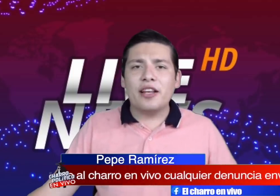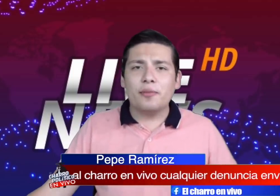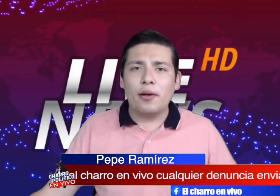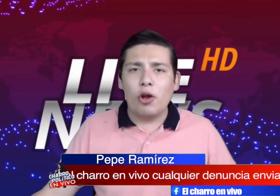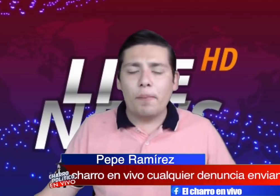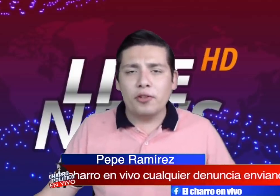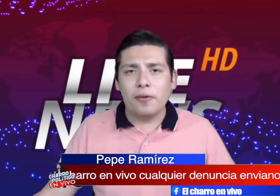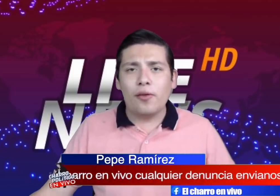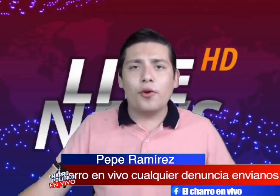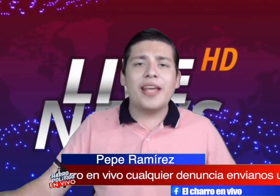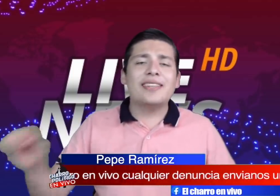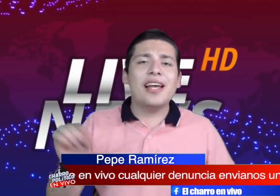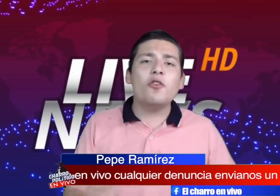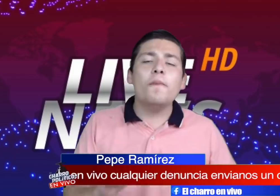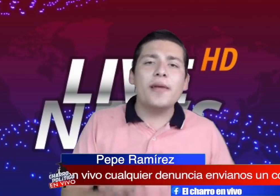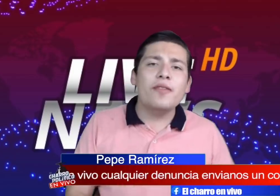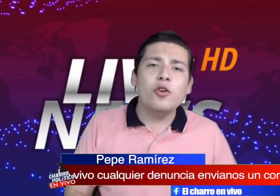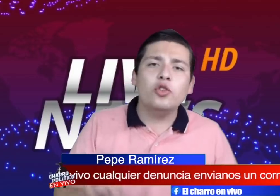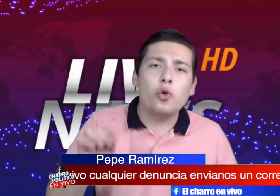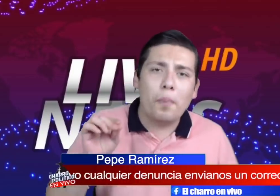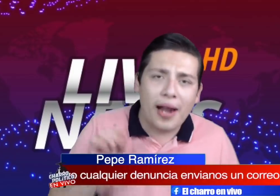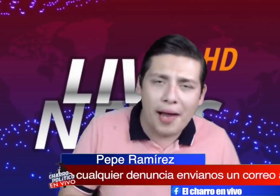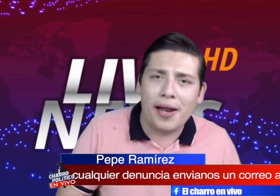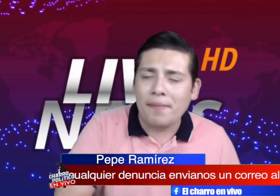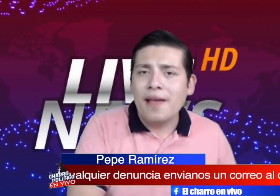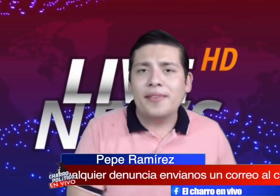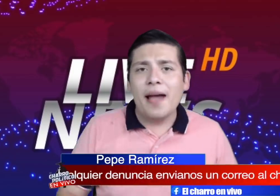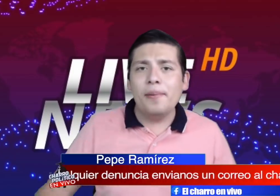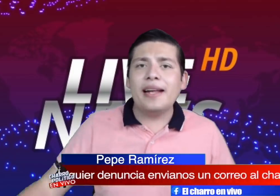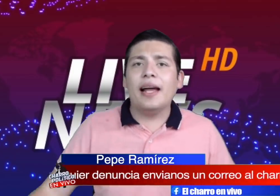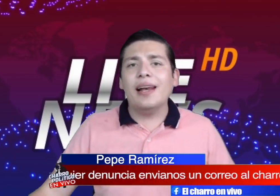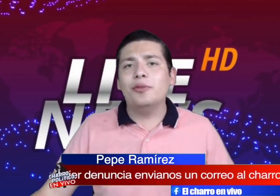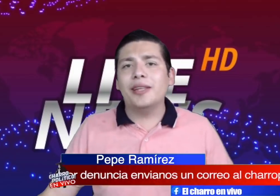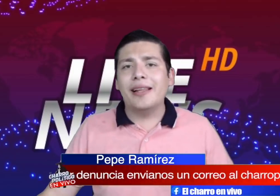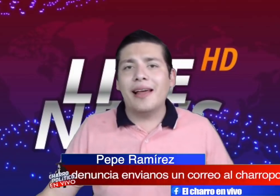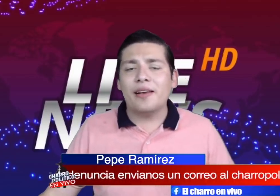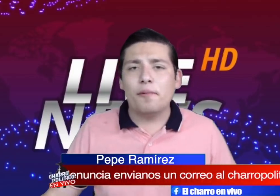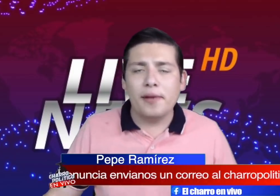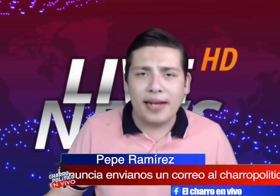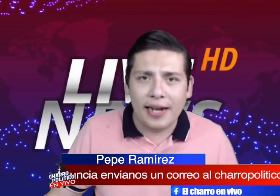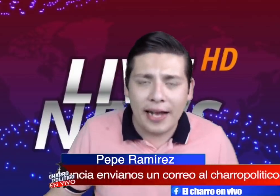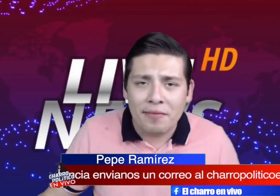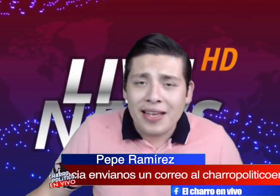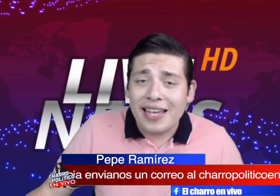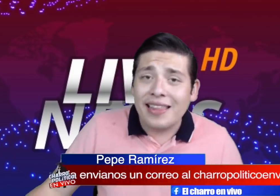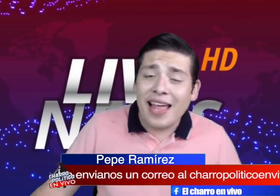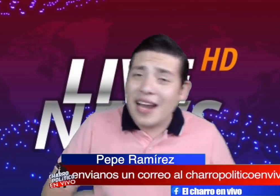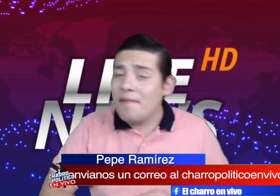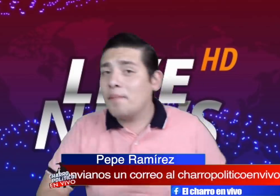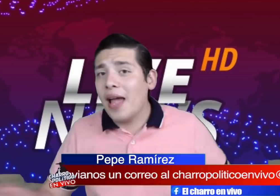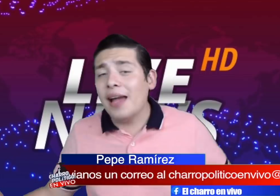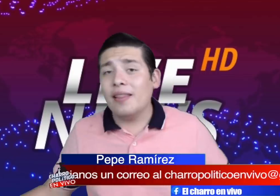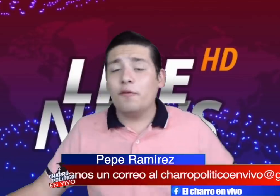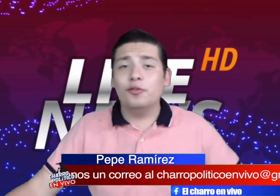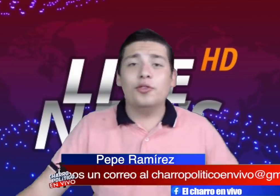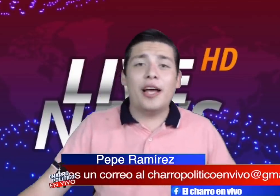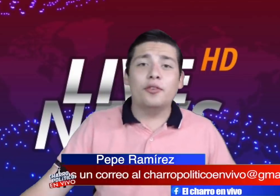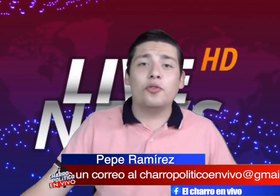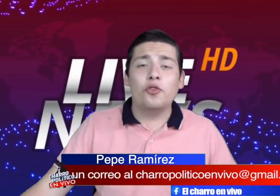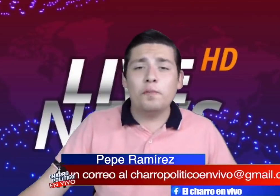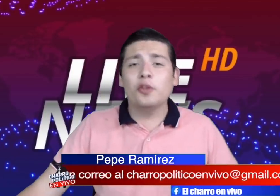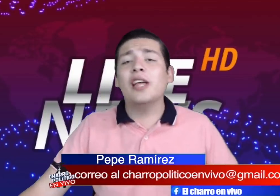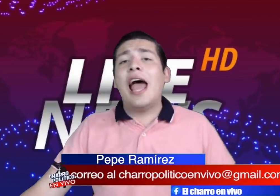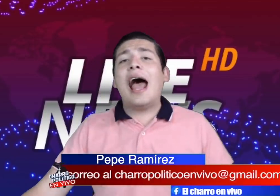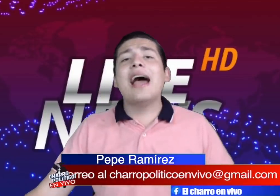presidente Andrés Manuel López Obrador está cumpliendo su palabra de aplicar la austeridad republicana y de limpiar de